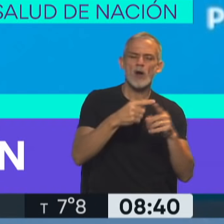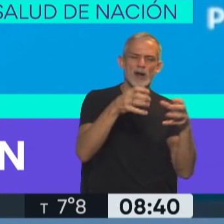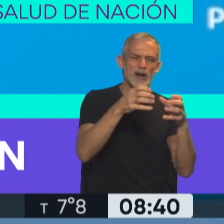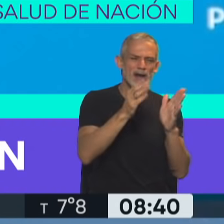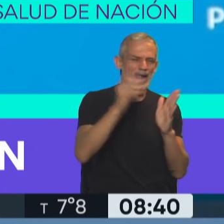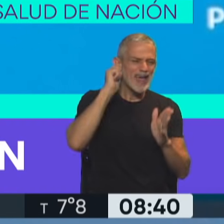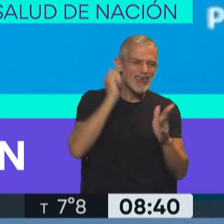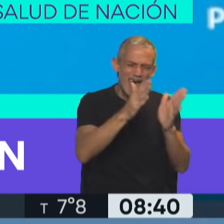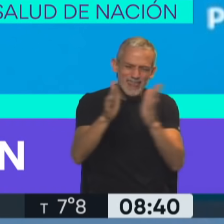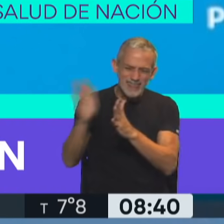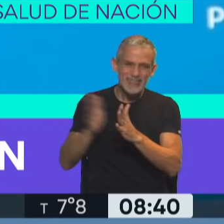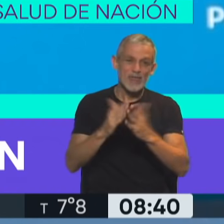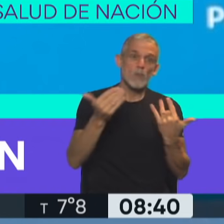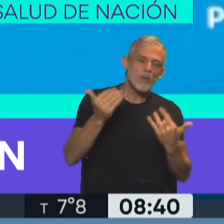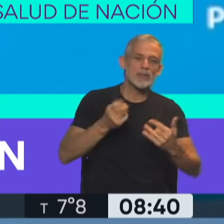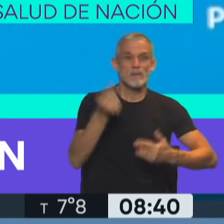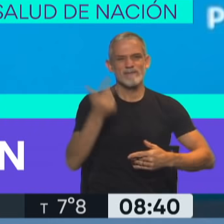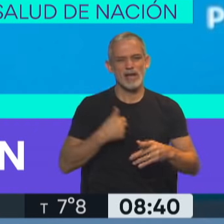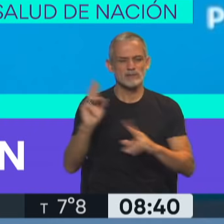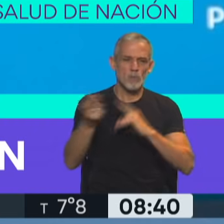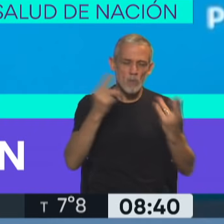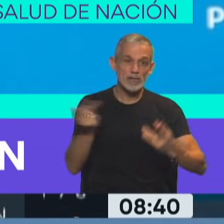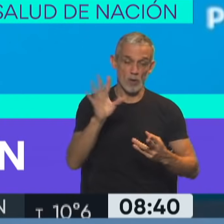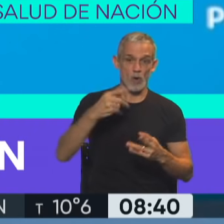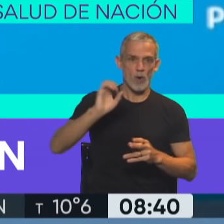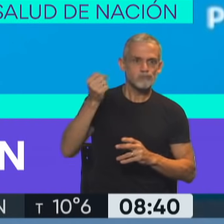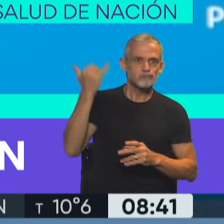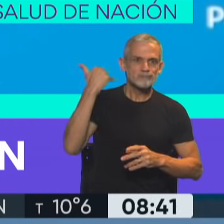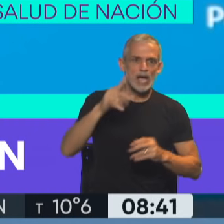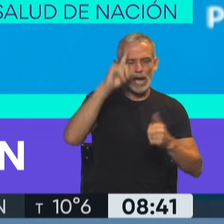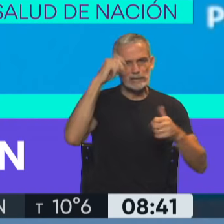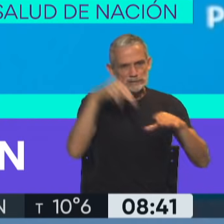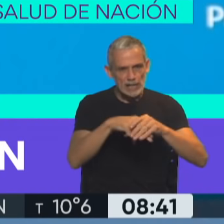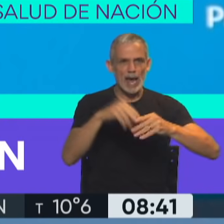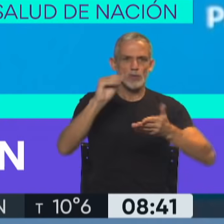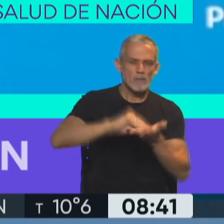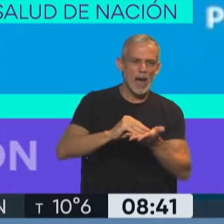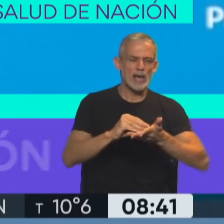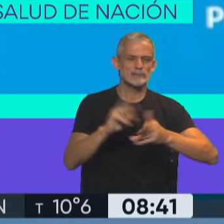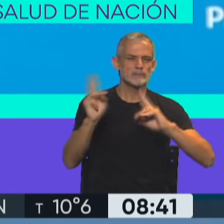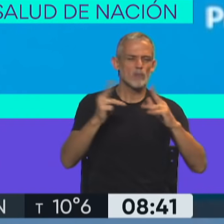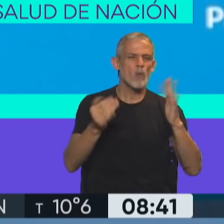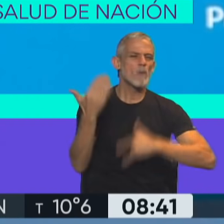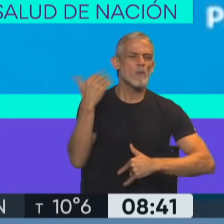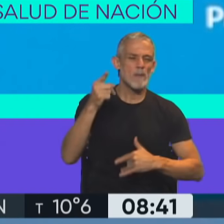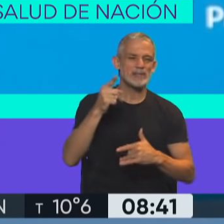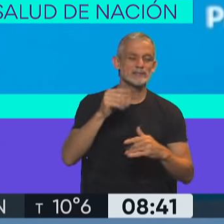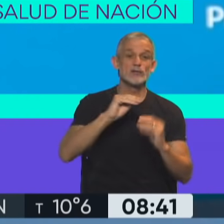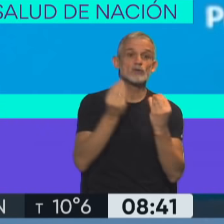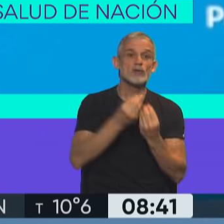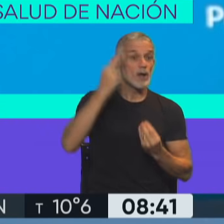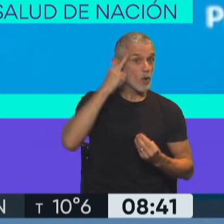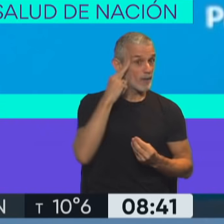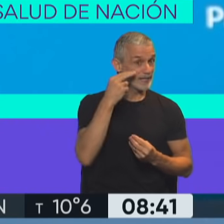riesgo de tener complicaciones y fallecimiento, que son quienes han tenido más internación y más impacto en la mortalidad, estamos en el